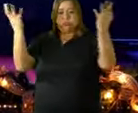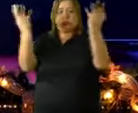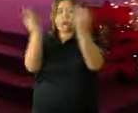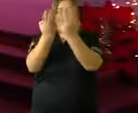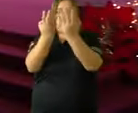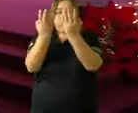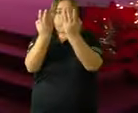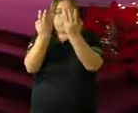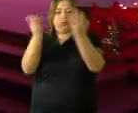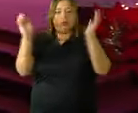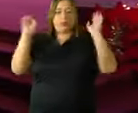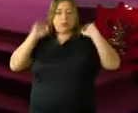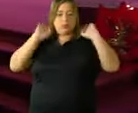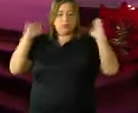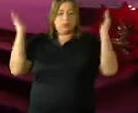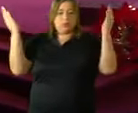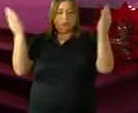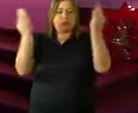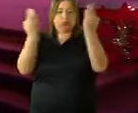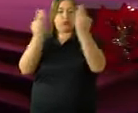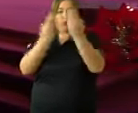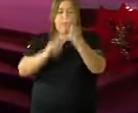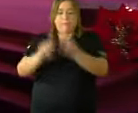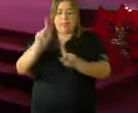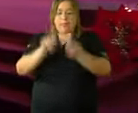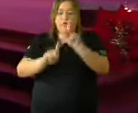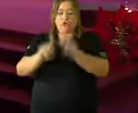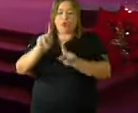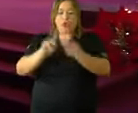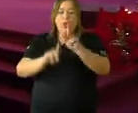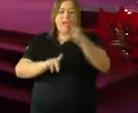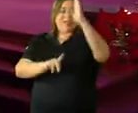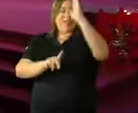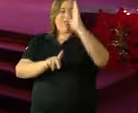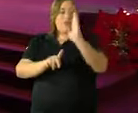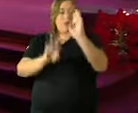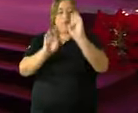alrededor de su pueblo.